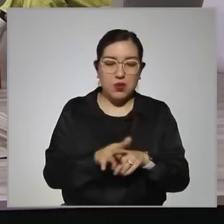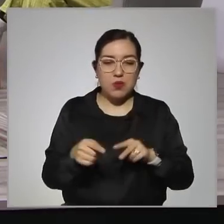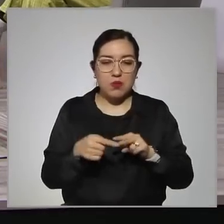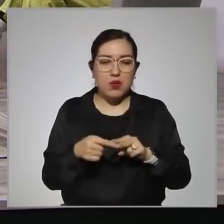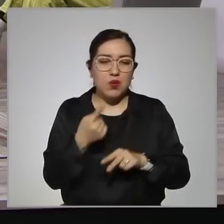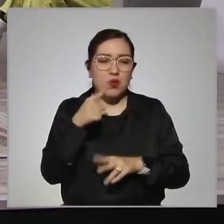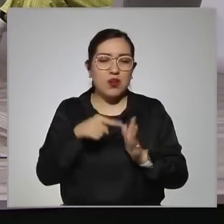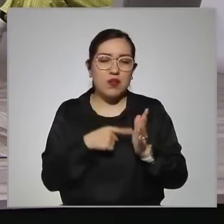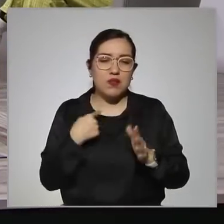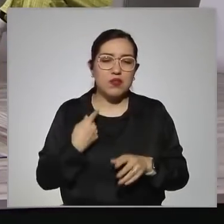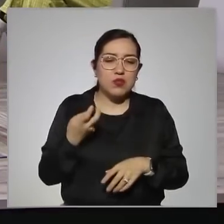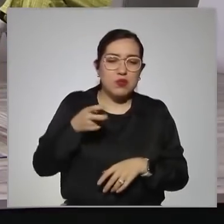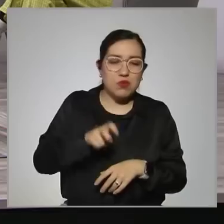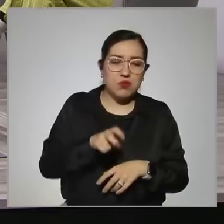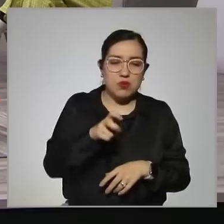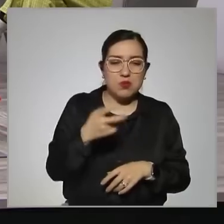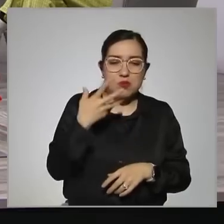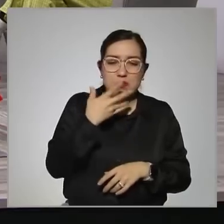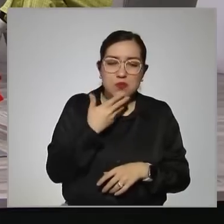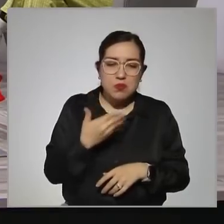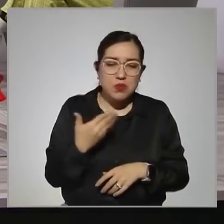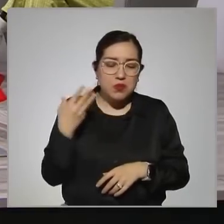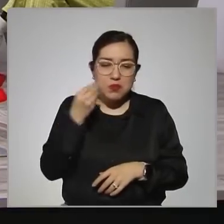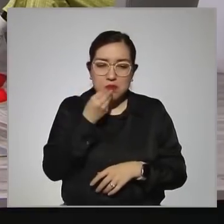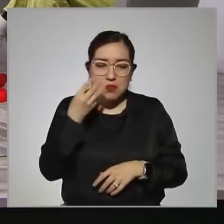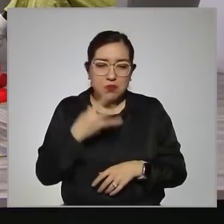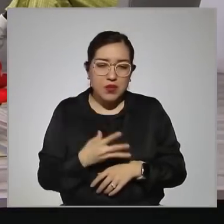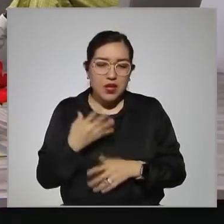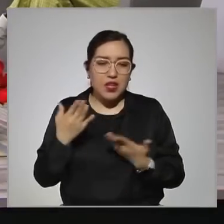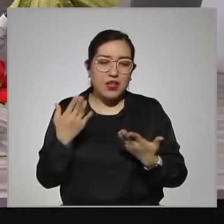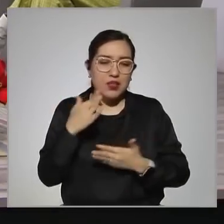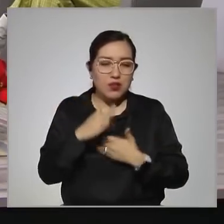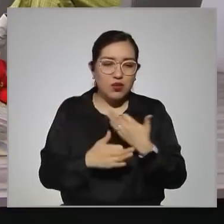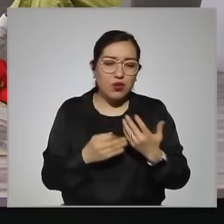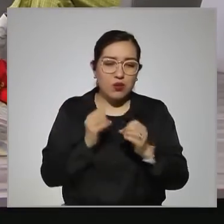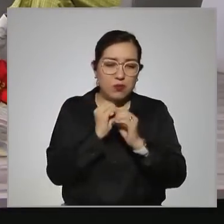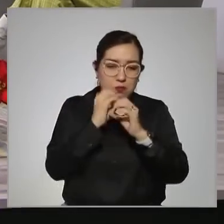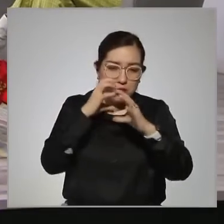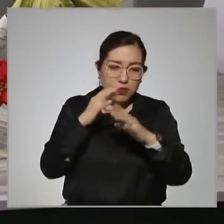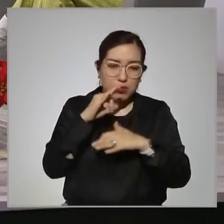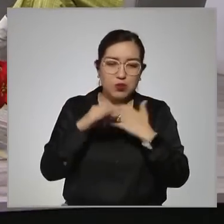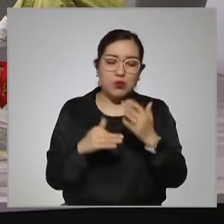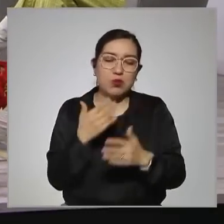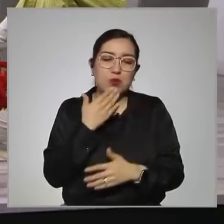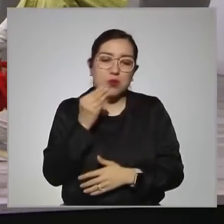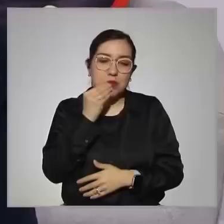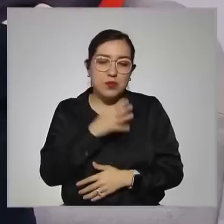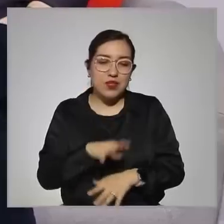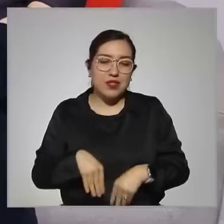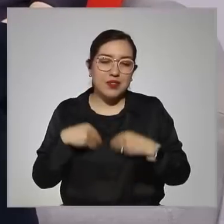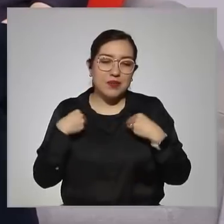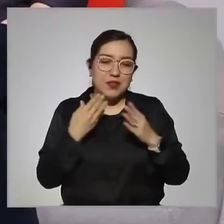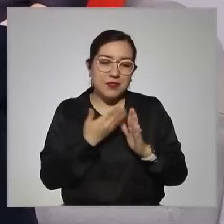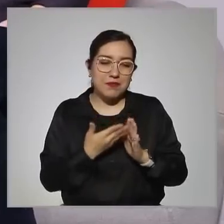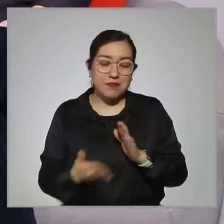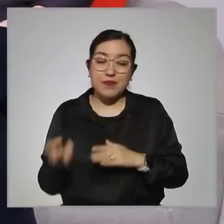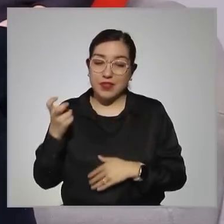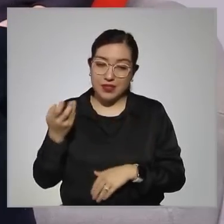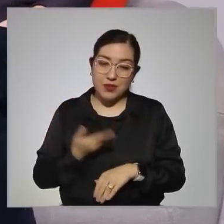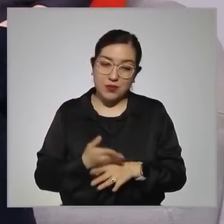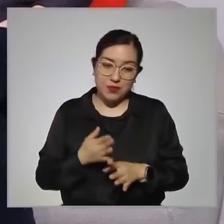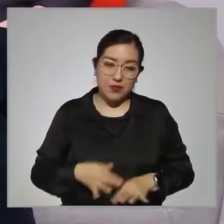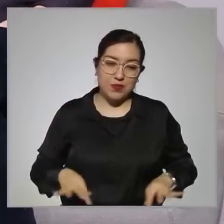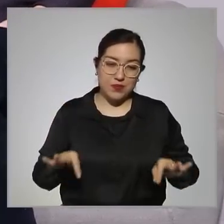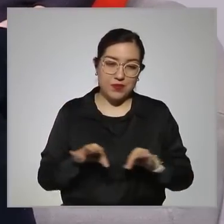trenecito y fui tan feliz. Un domingo en el parque y los globos y la vida, en fin, la vida como transcurre. Y eso es bien importante